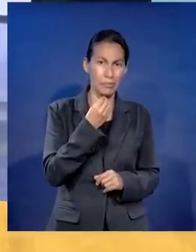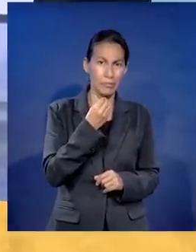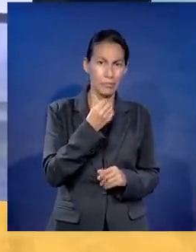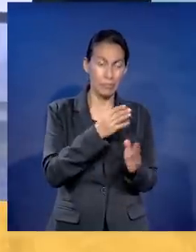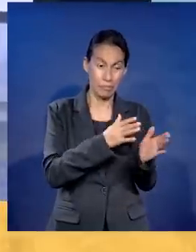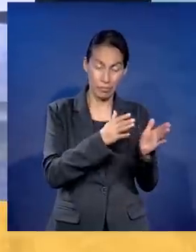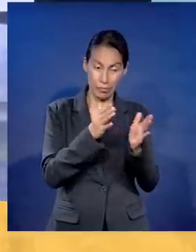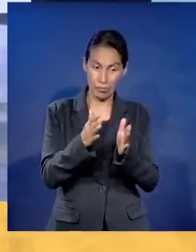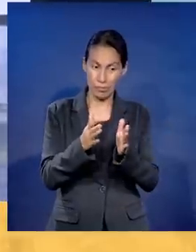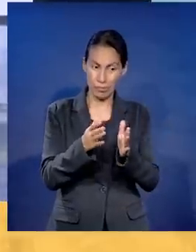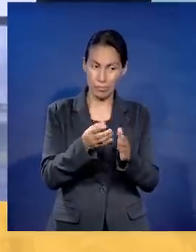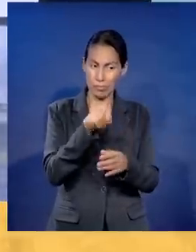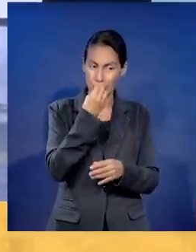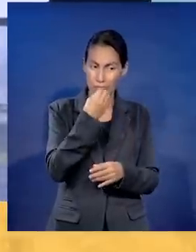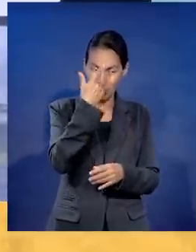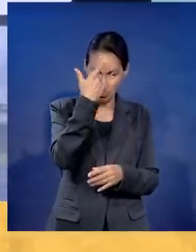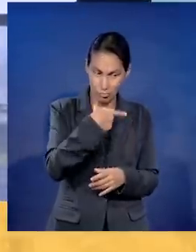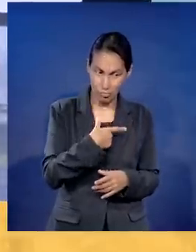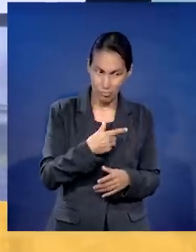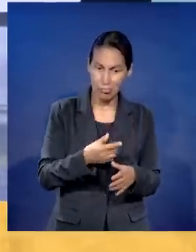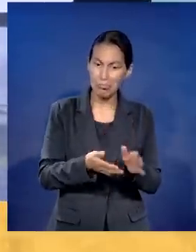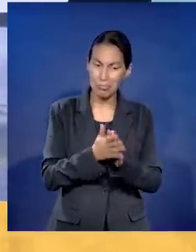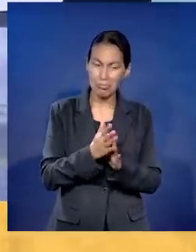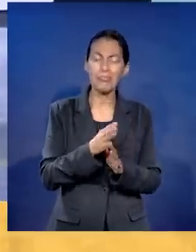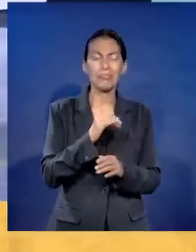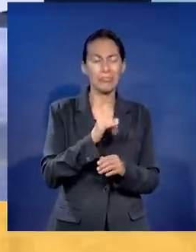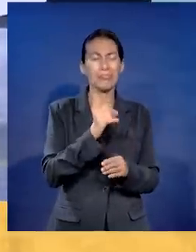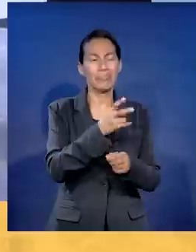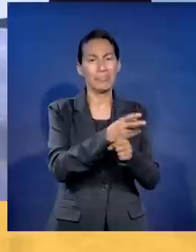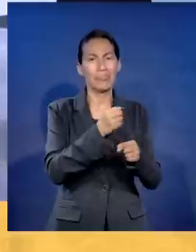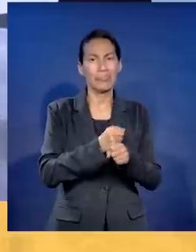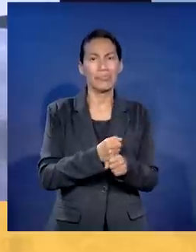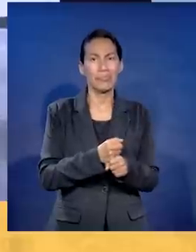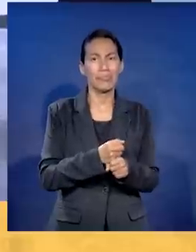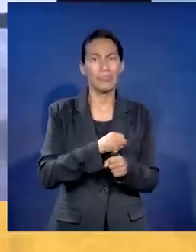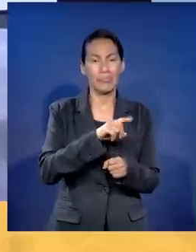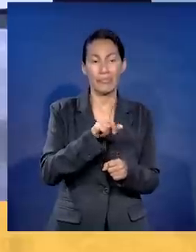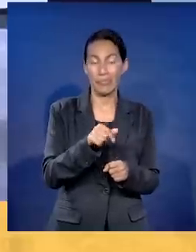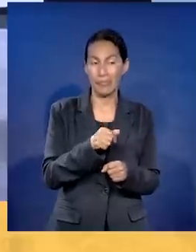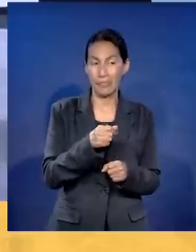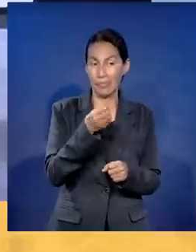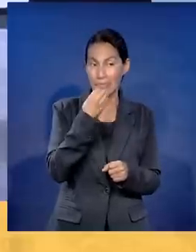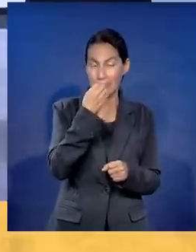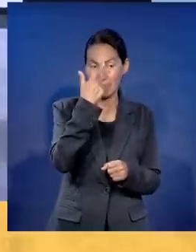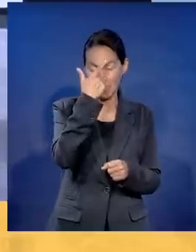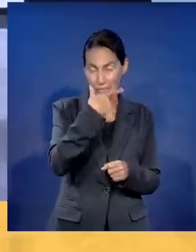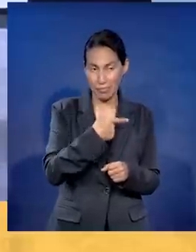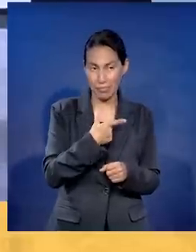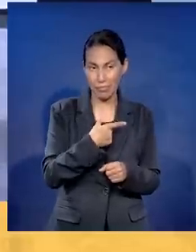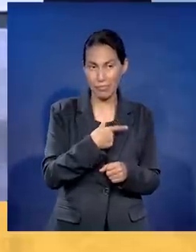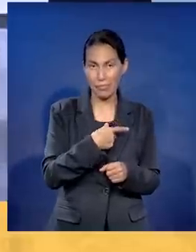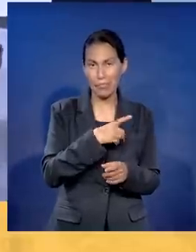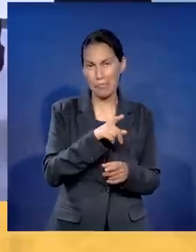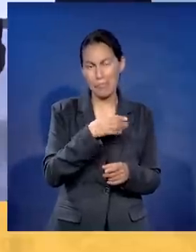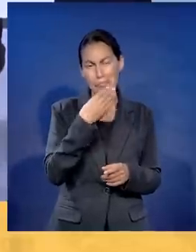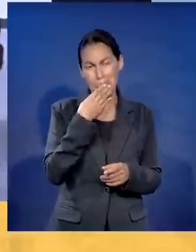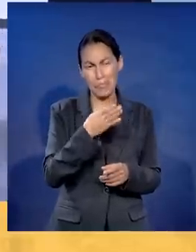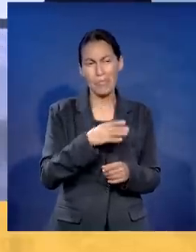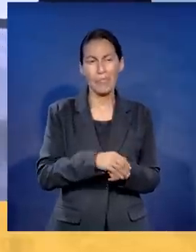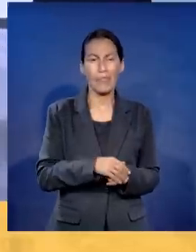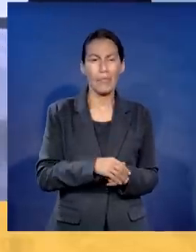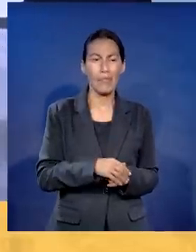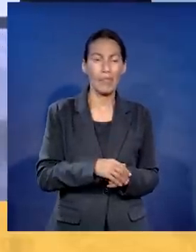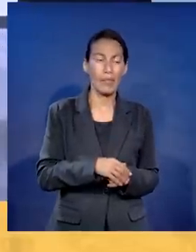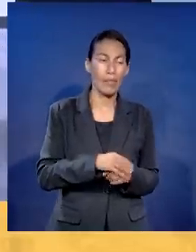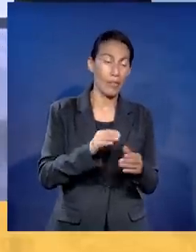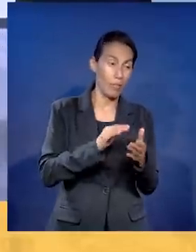vamos a hacer planes invítala a cenar Dile y ahí está así la voy a invitar a cenar y después de cenar a lo mejor las cosas